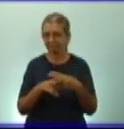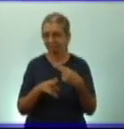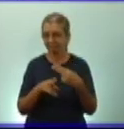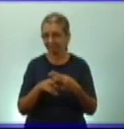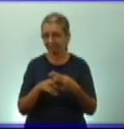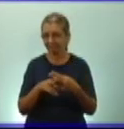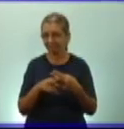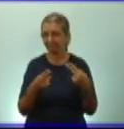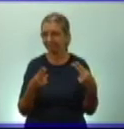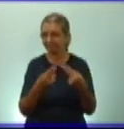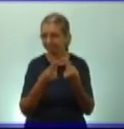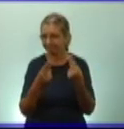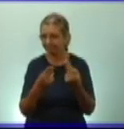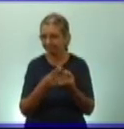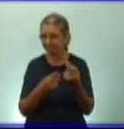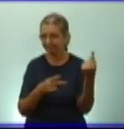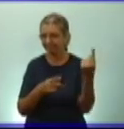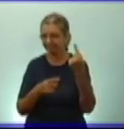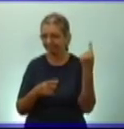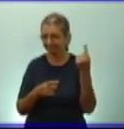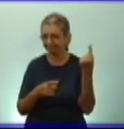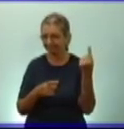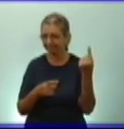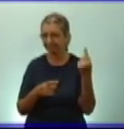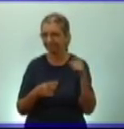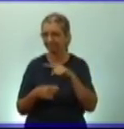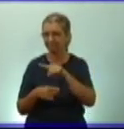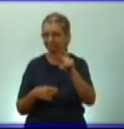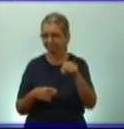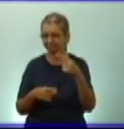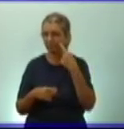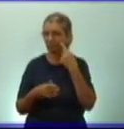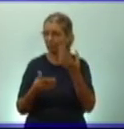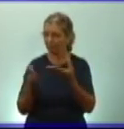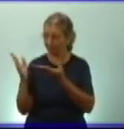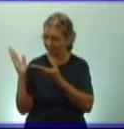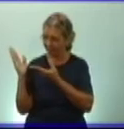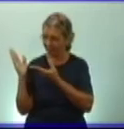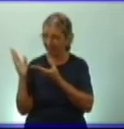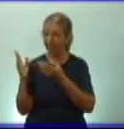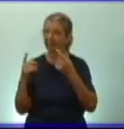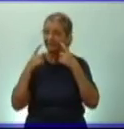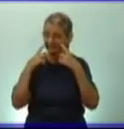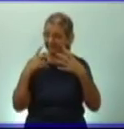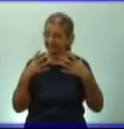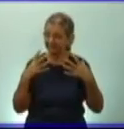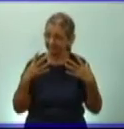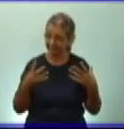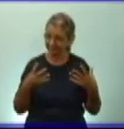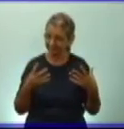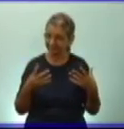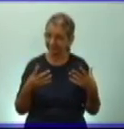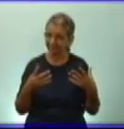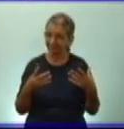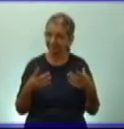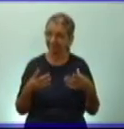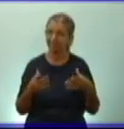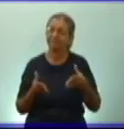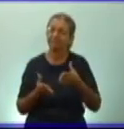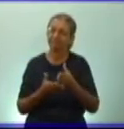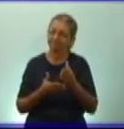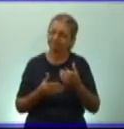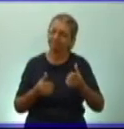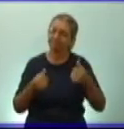ganadores del concurso nacional para que ustedes se vean reflejados. Es importante que sigamos